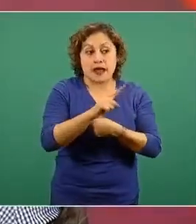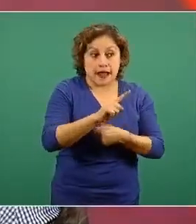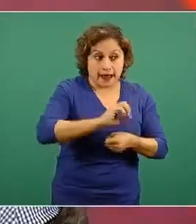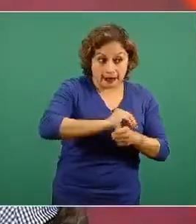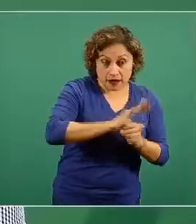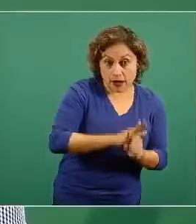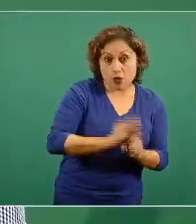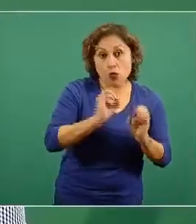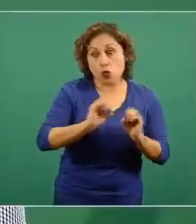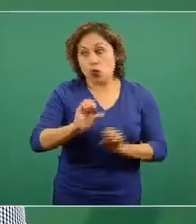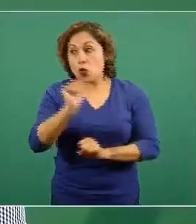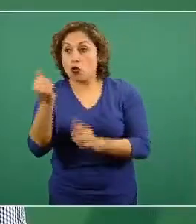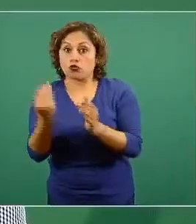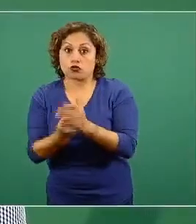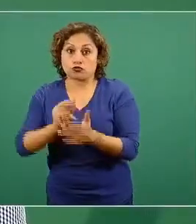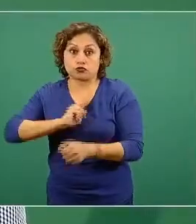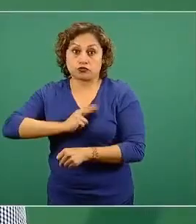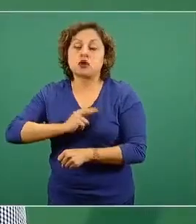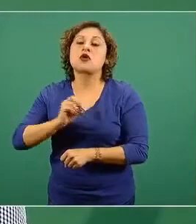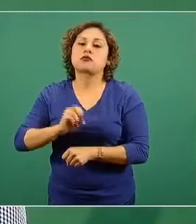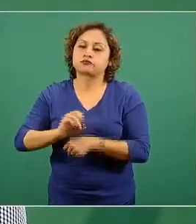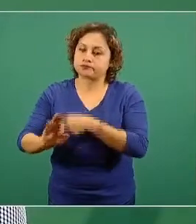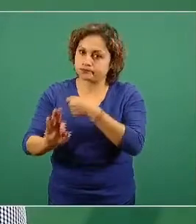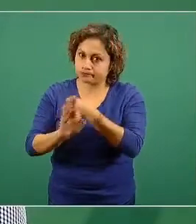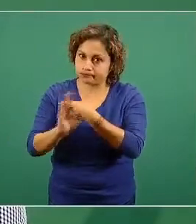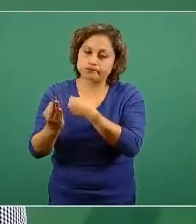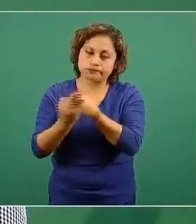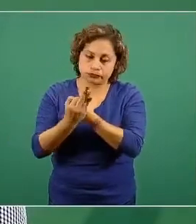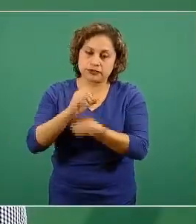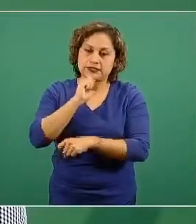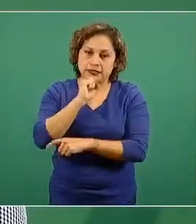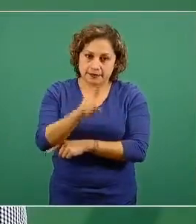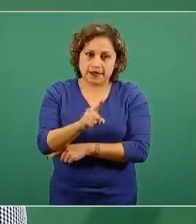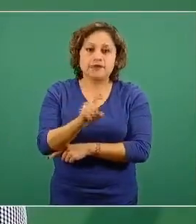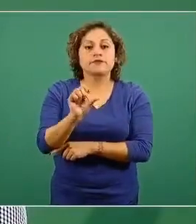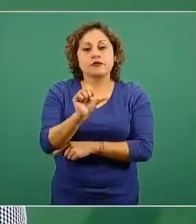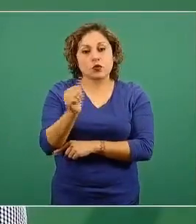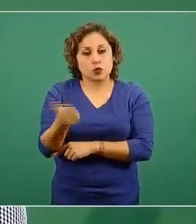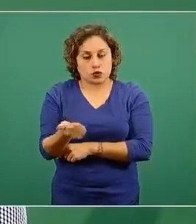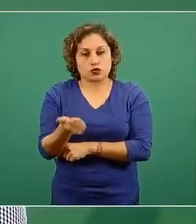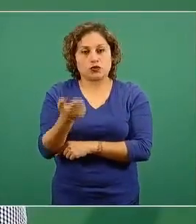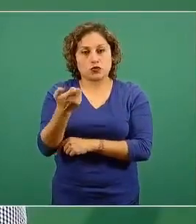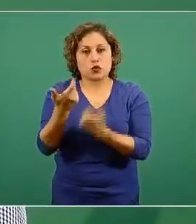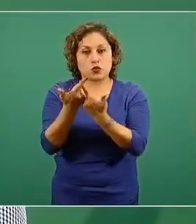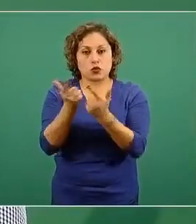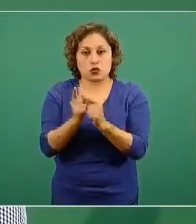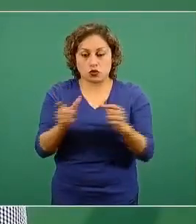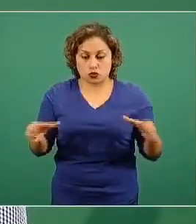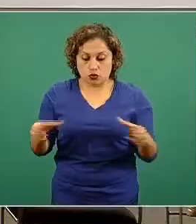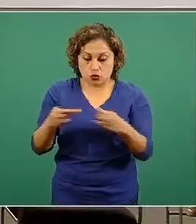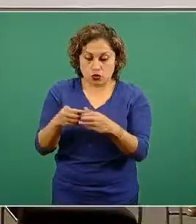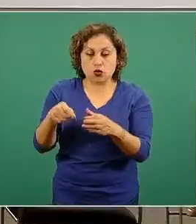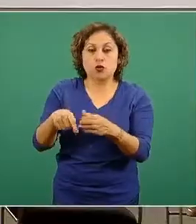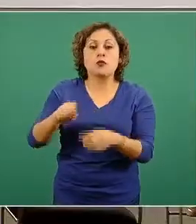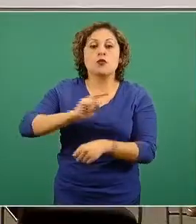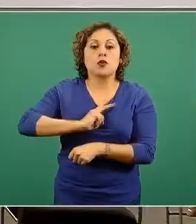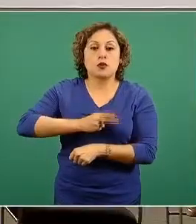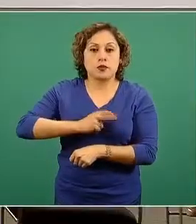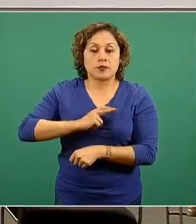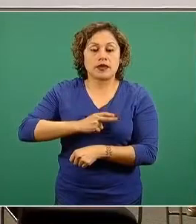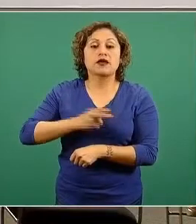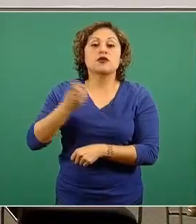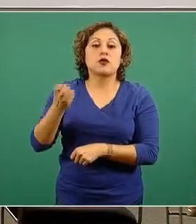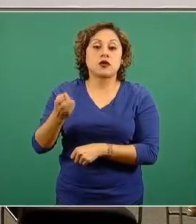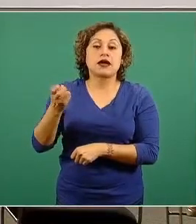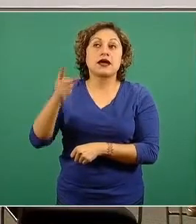variante. En relación a las cepas, dado que esta variante de Reino Unido es la de interés